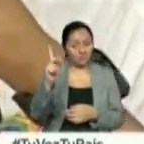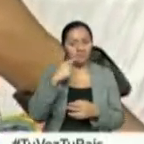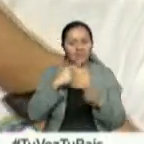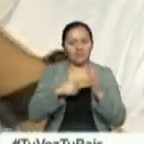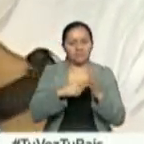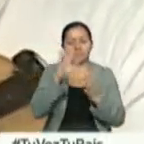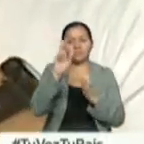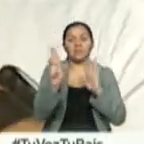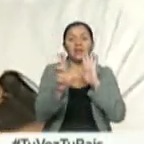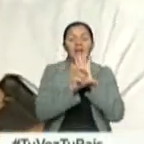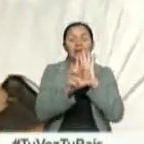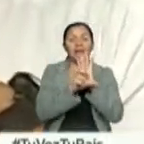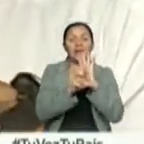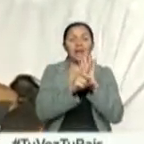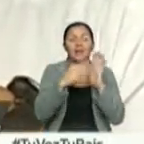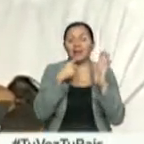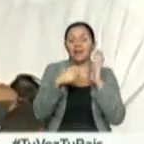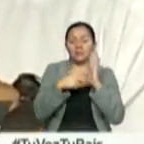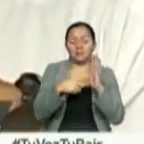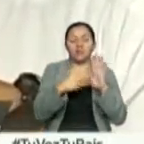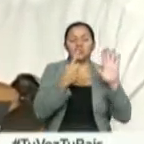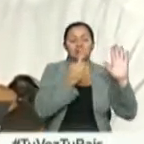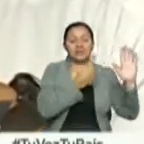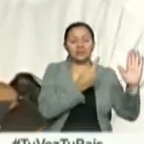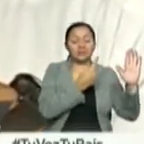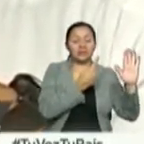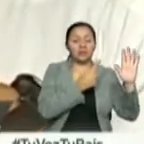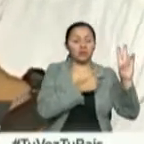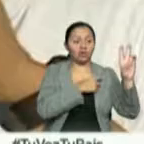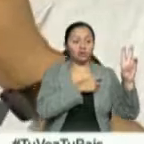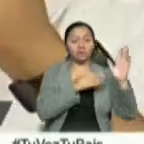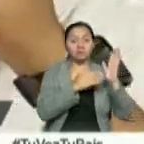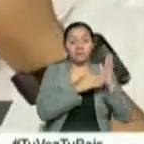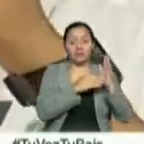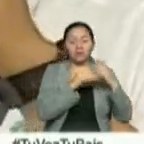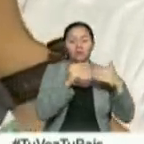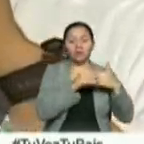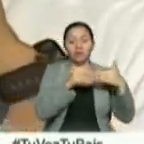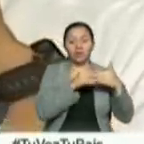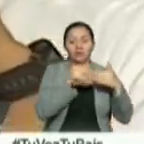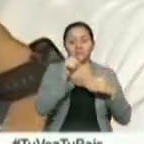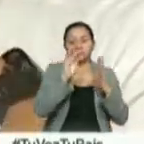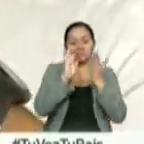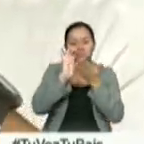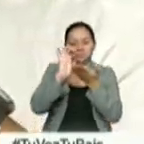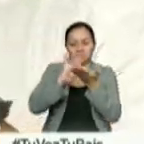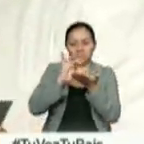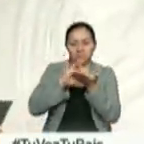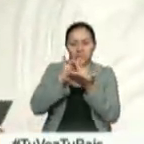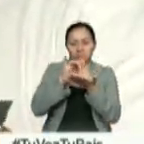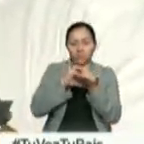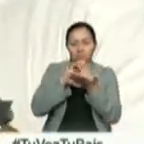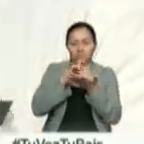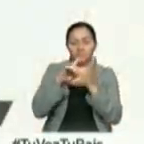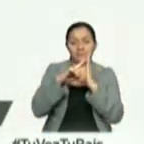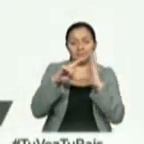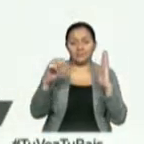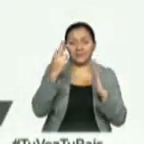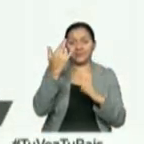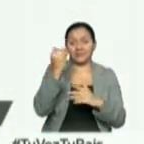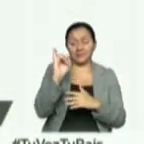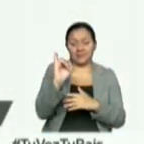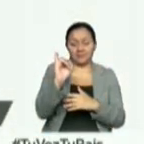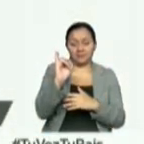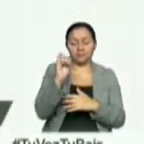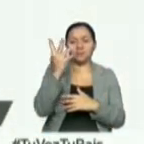la ley si ustedes venden a 62 mil dólares entren a la calculadora de lcd y les costó la casa 40